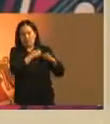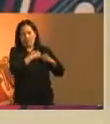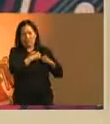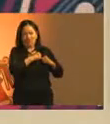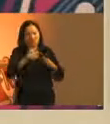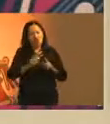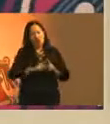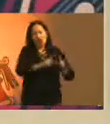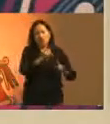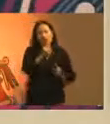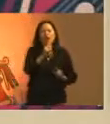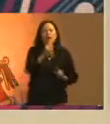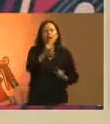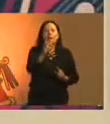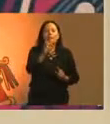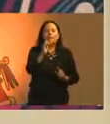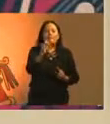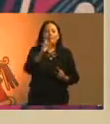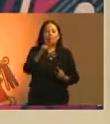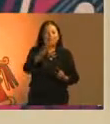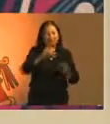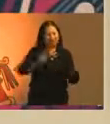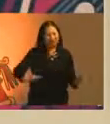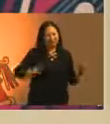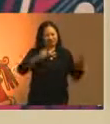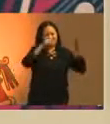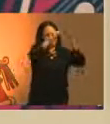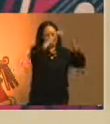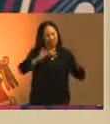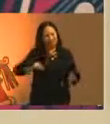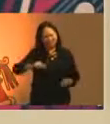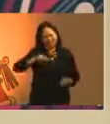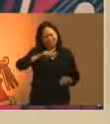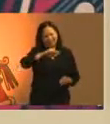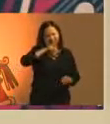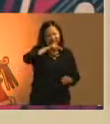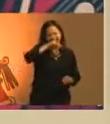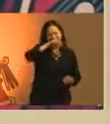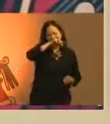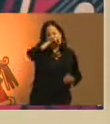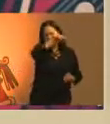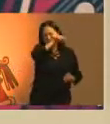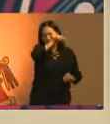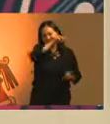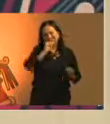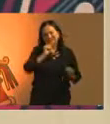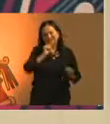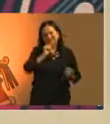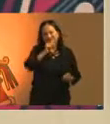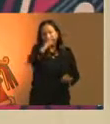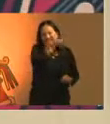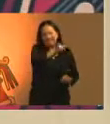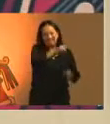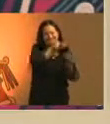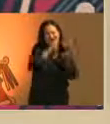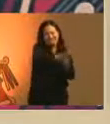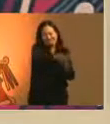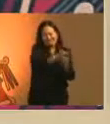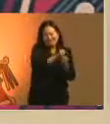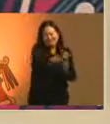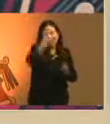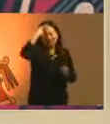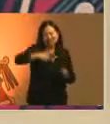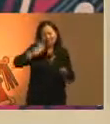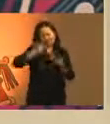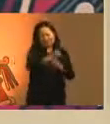a primo a la sierra por una por un rumbo que se llama el chirimoyo y lo torturaron durante toda la noche